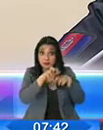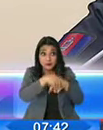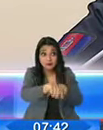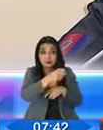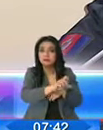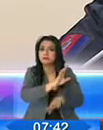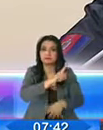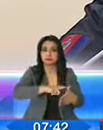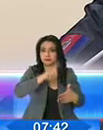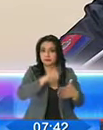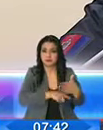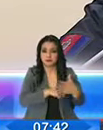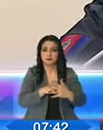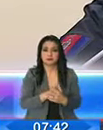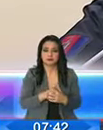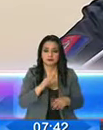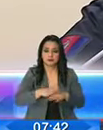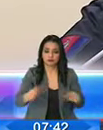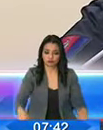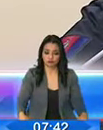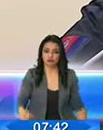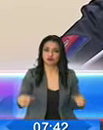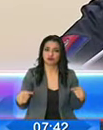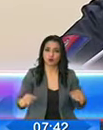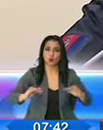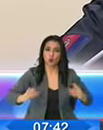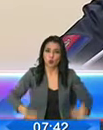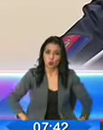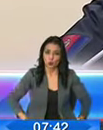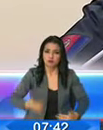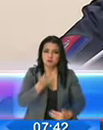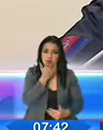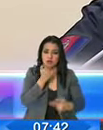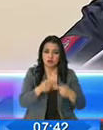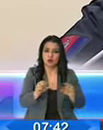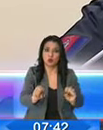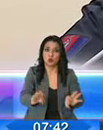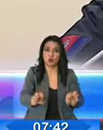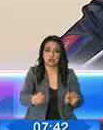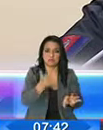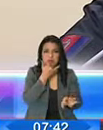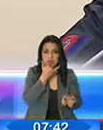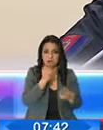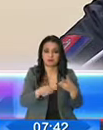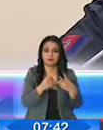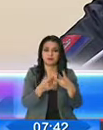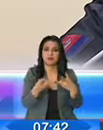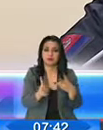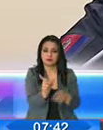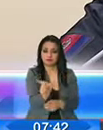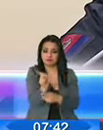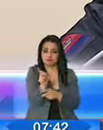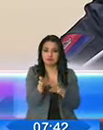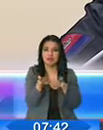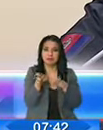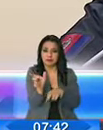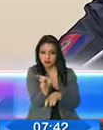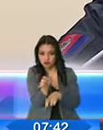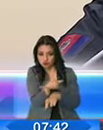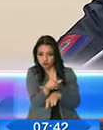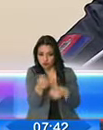terrestres. Por neumáticos en mal estado, por las luces en mal estado, y el tipo de la licencia no corresponde